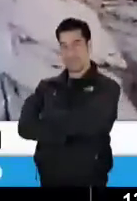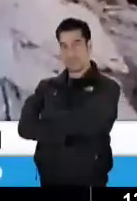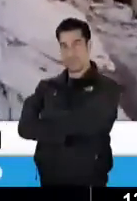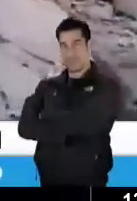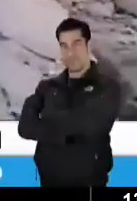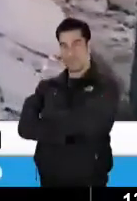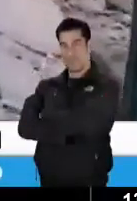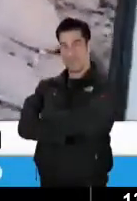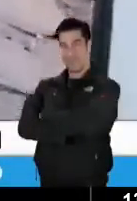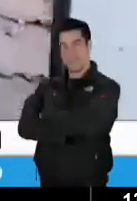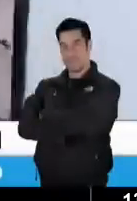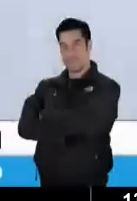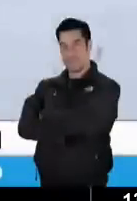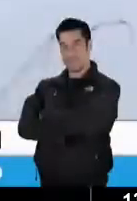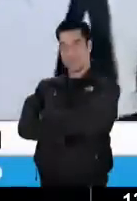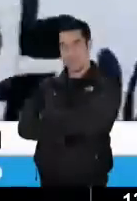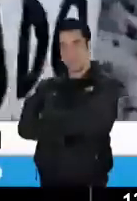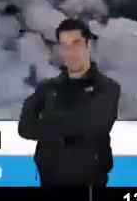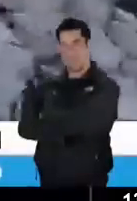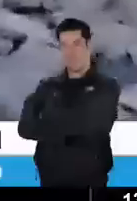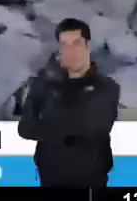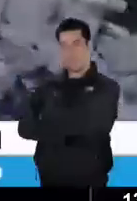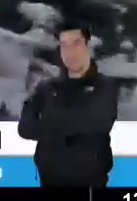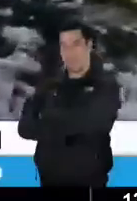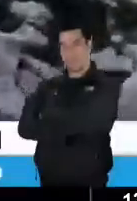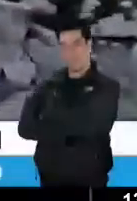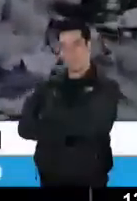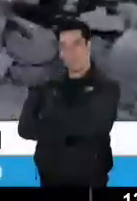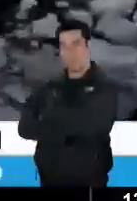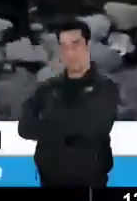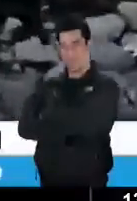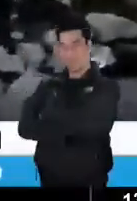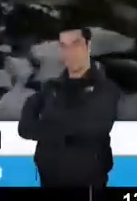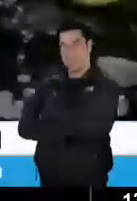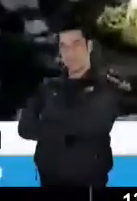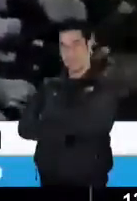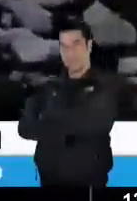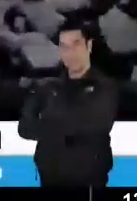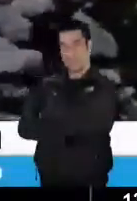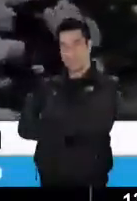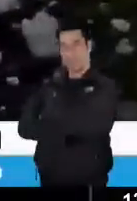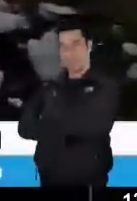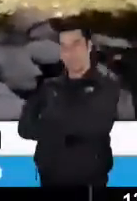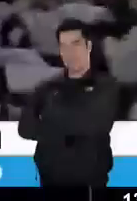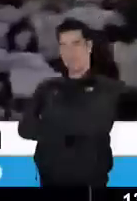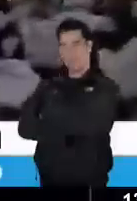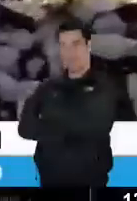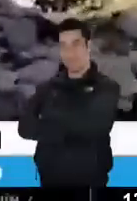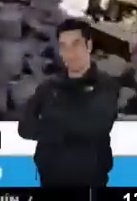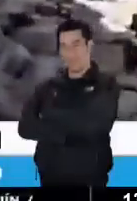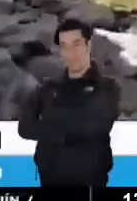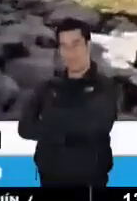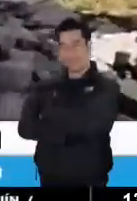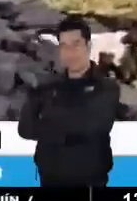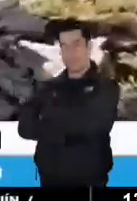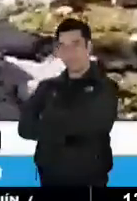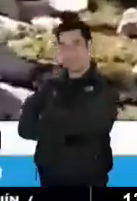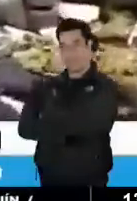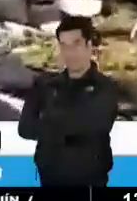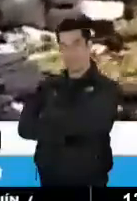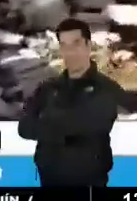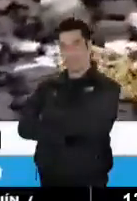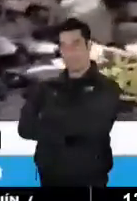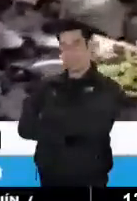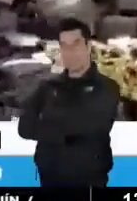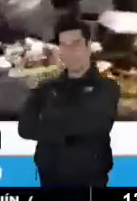criminal que precisamente había sido investigado por una serie de delitos relacionados a la droga. Por ser un ejemplo, él